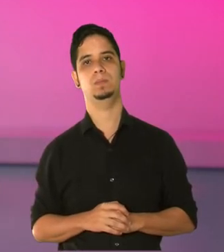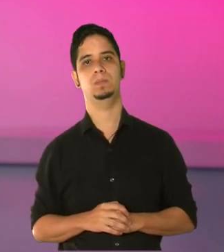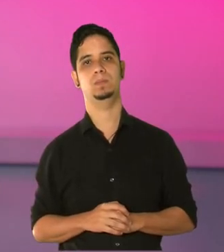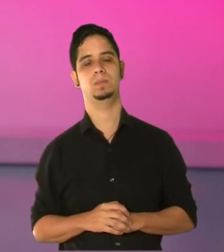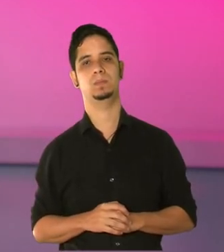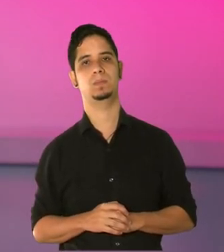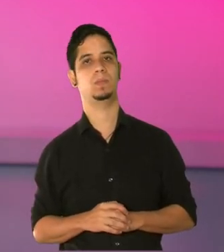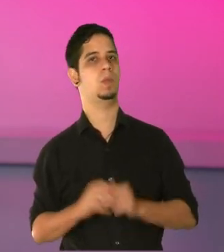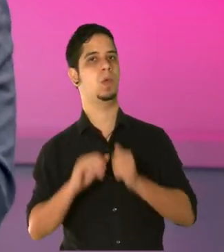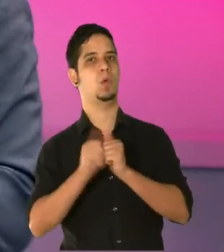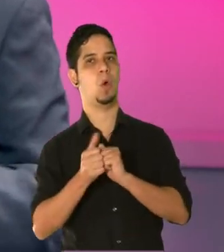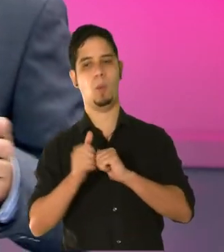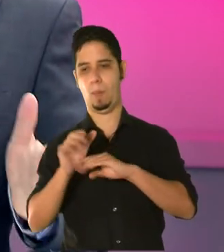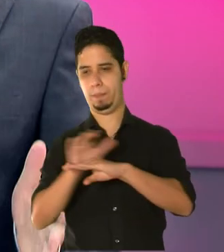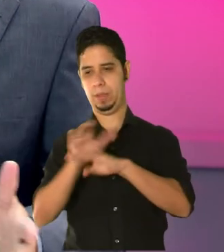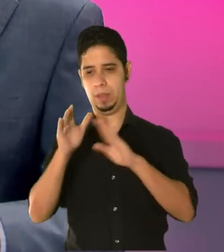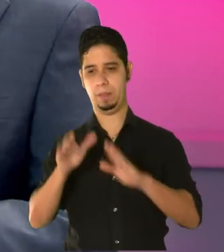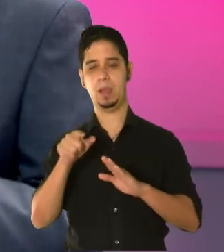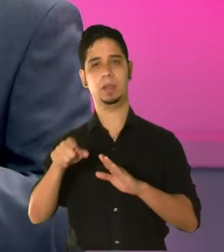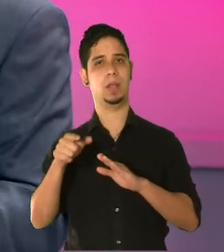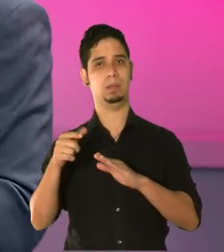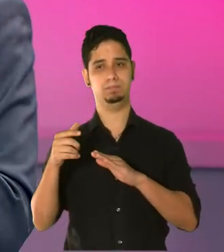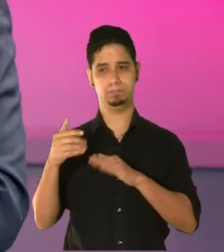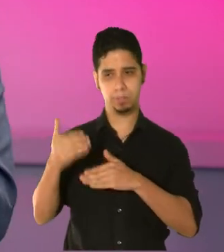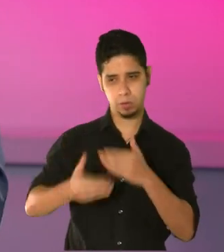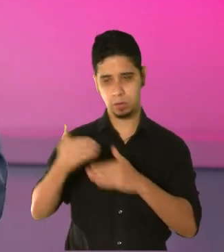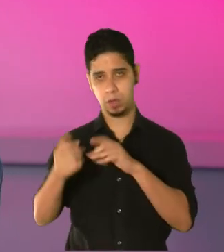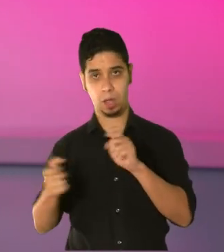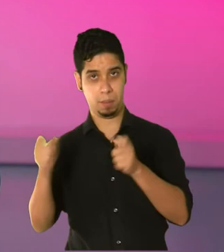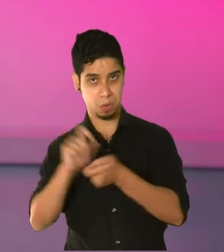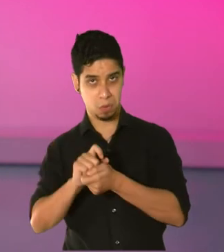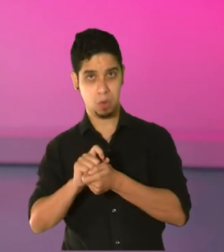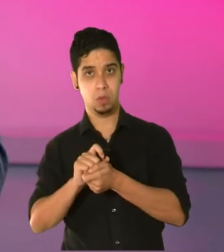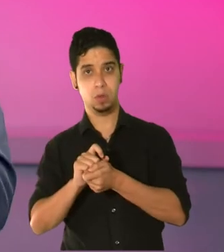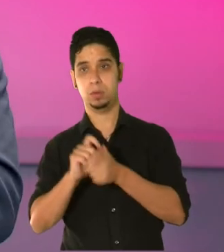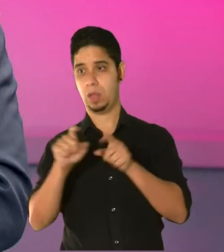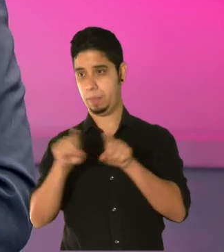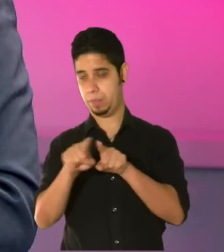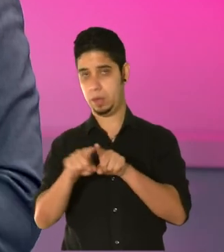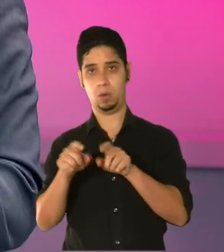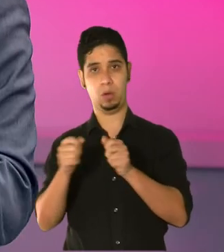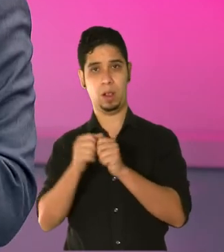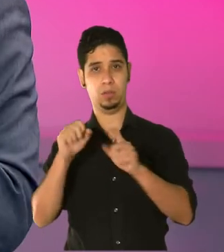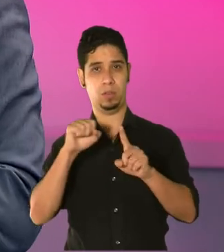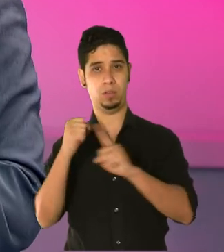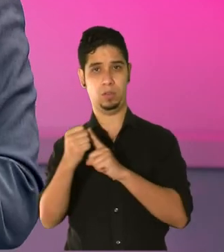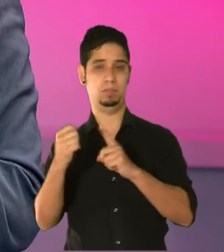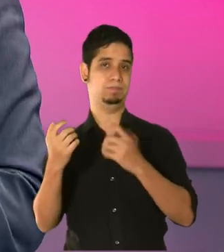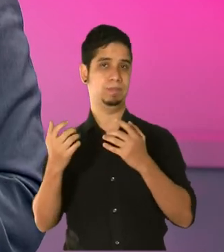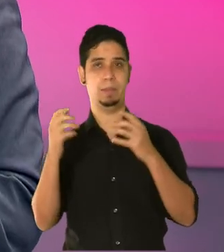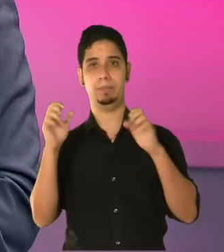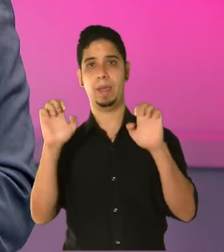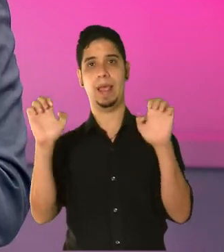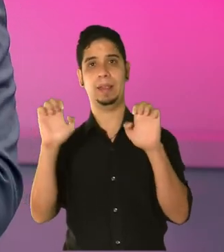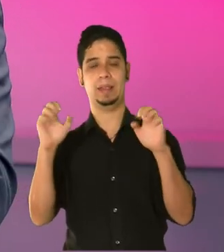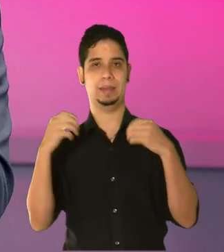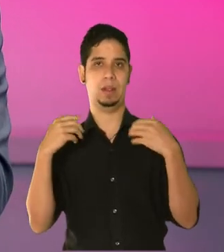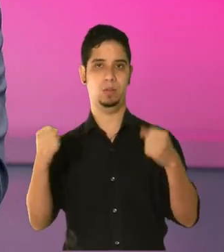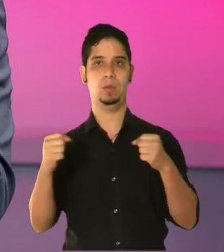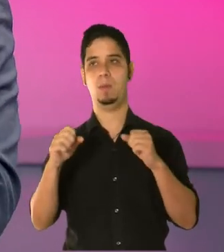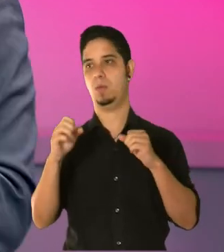empresario a ese cambio producto de lo que fue esta emergencia y esa tendencia salubristas porque por ejemplo una de las primeras cosas que me señaló fue